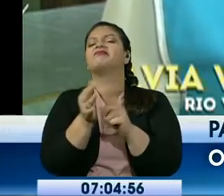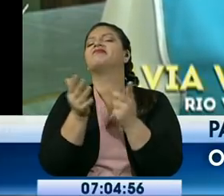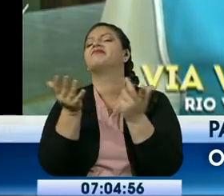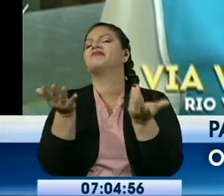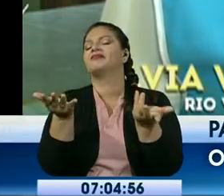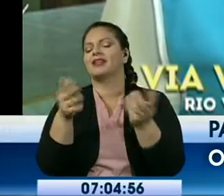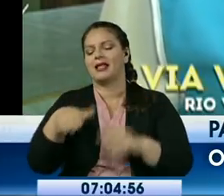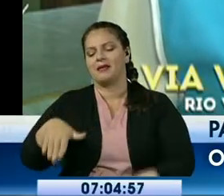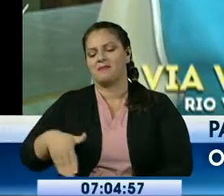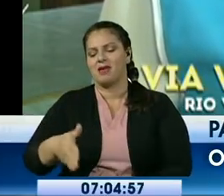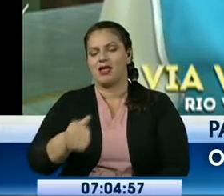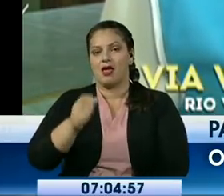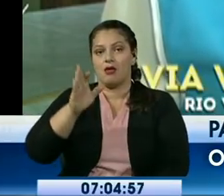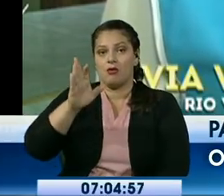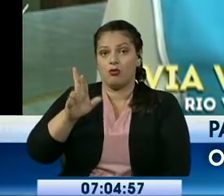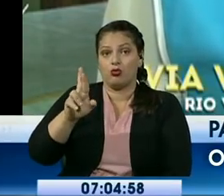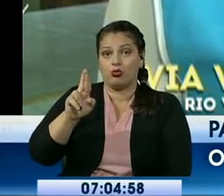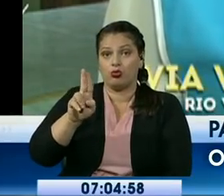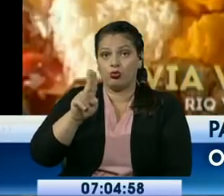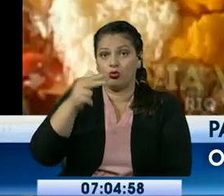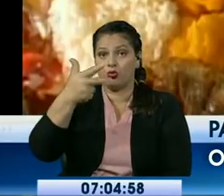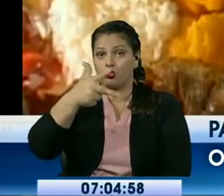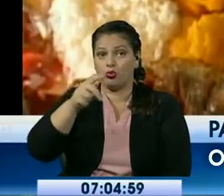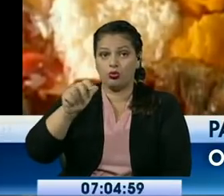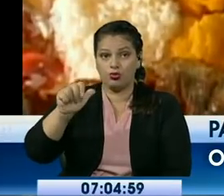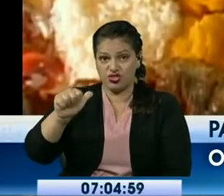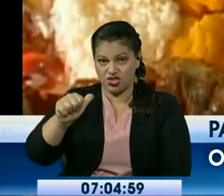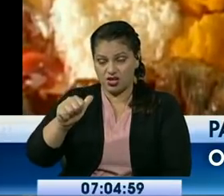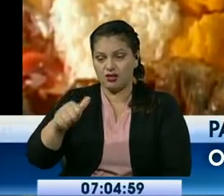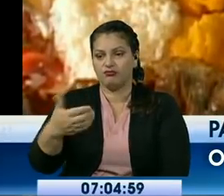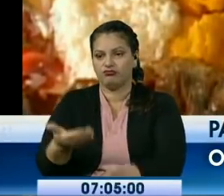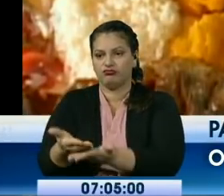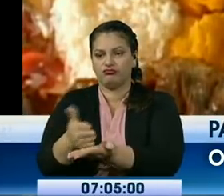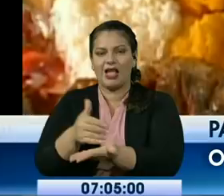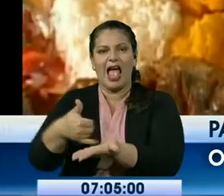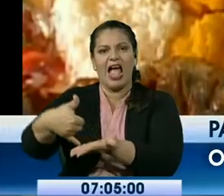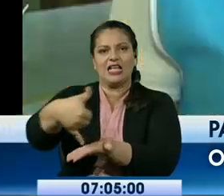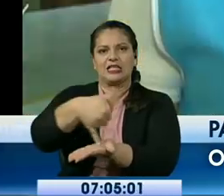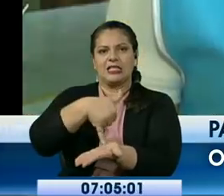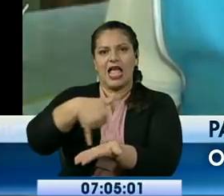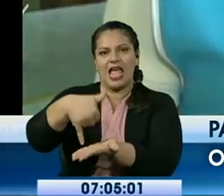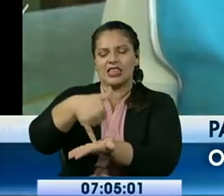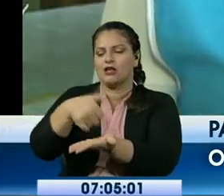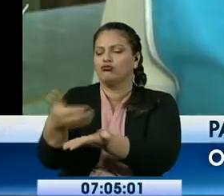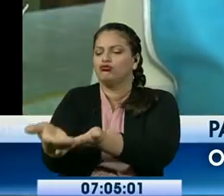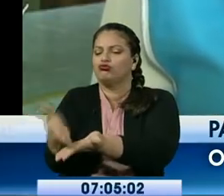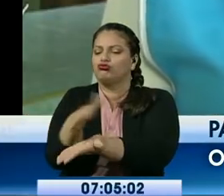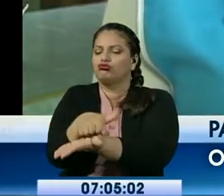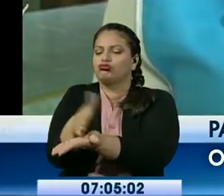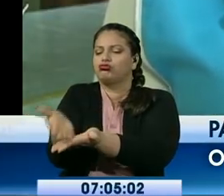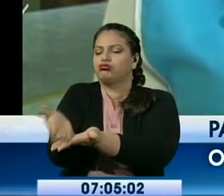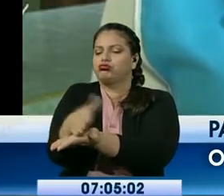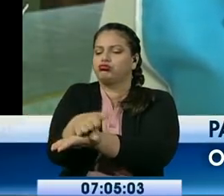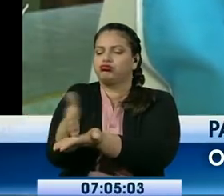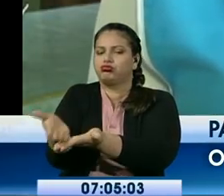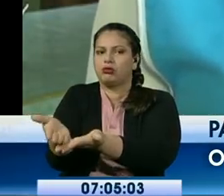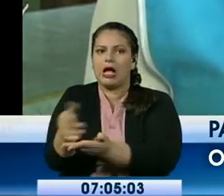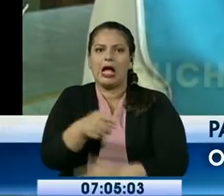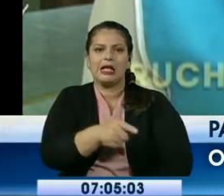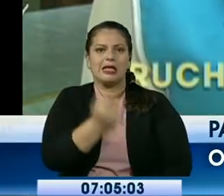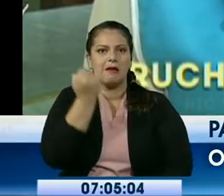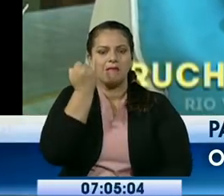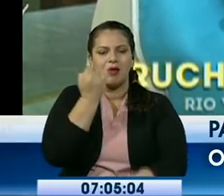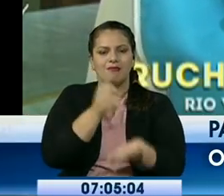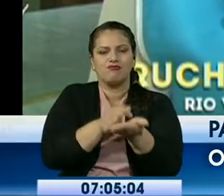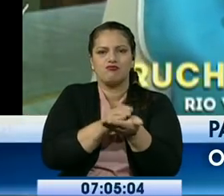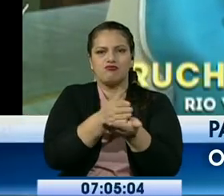frita, patacones, arroz y ensaladita. Primero se le va a las piscinas, se le